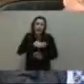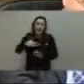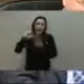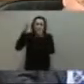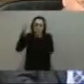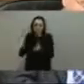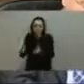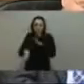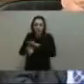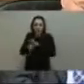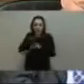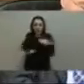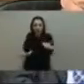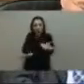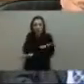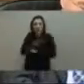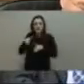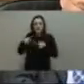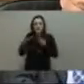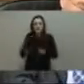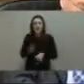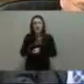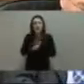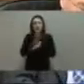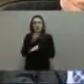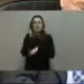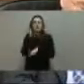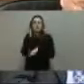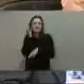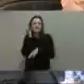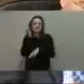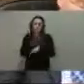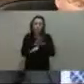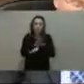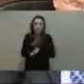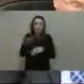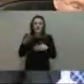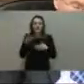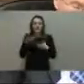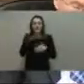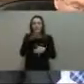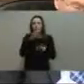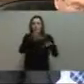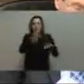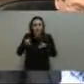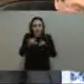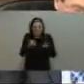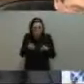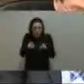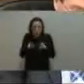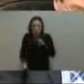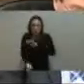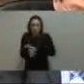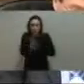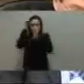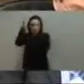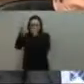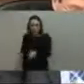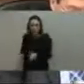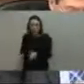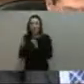Gobierno, debiera haberle creado para usted la consejería del papel mojado o la de los desaguisados. En esto es usted